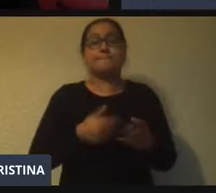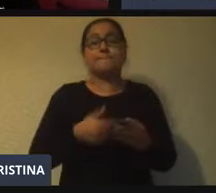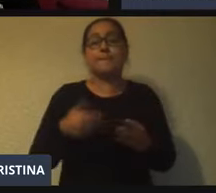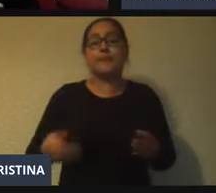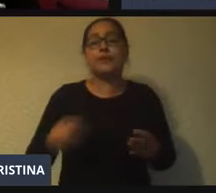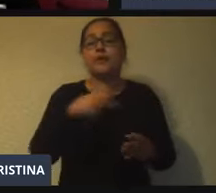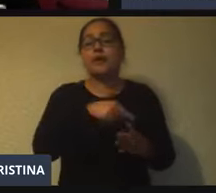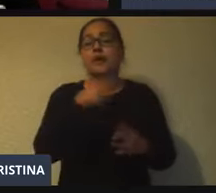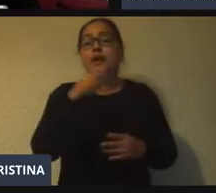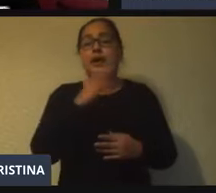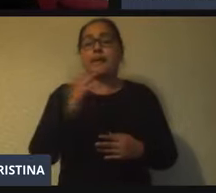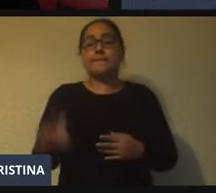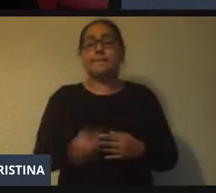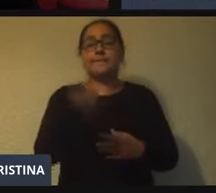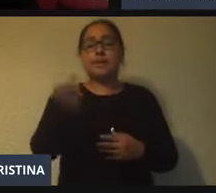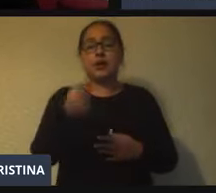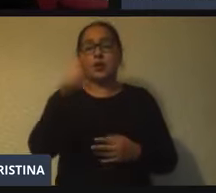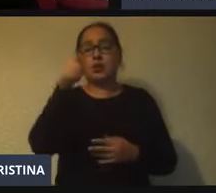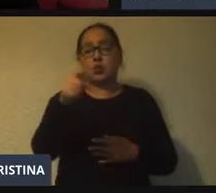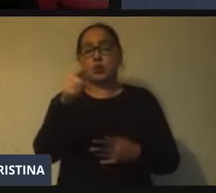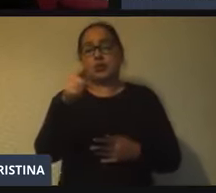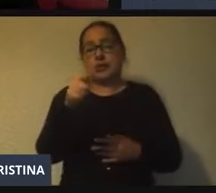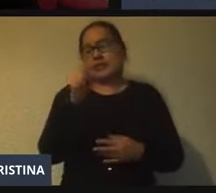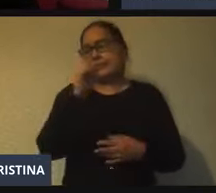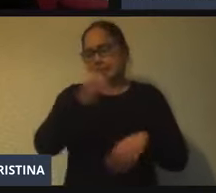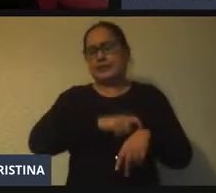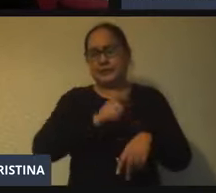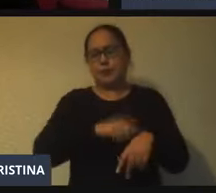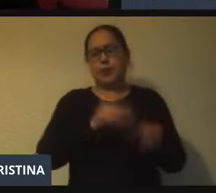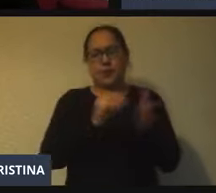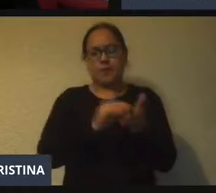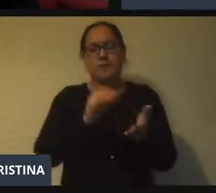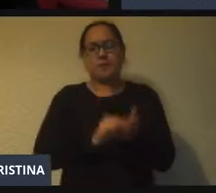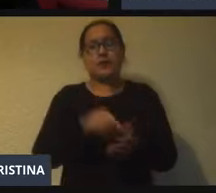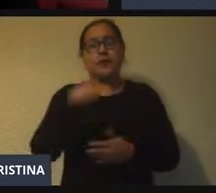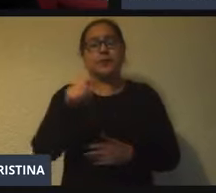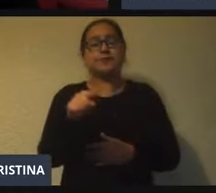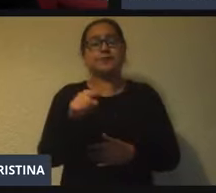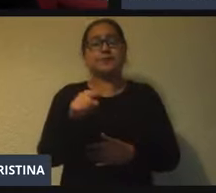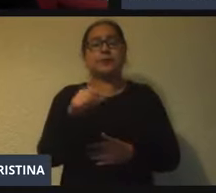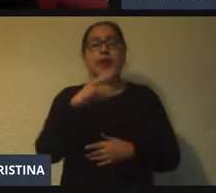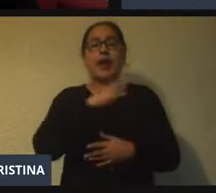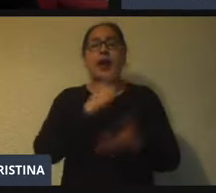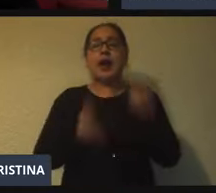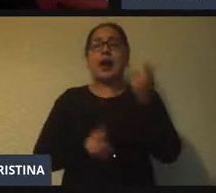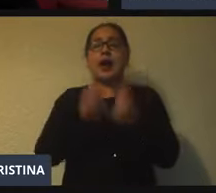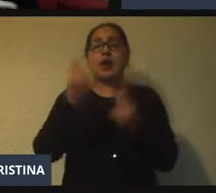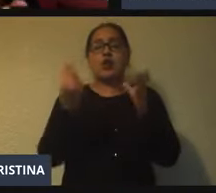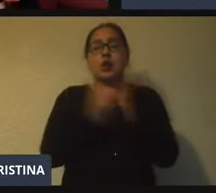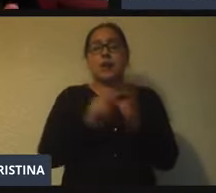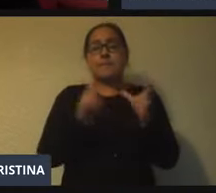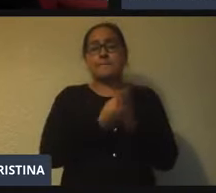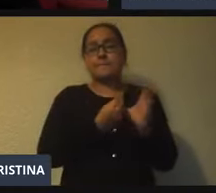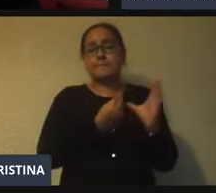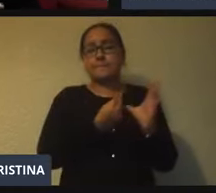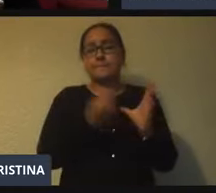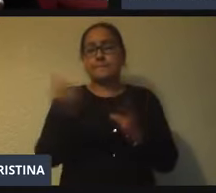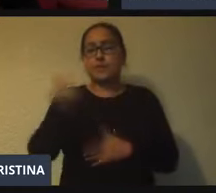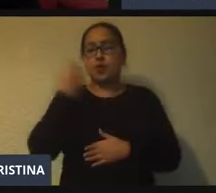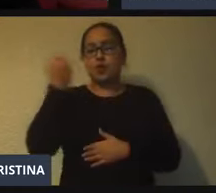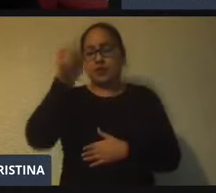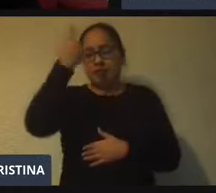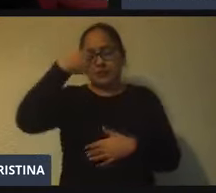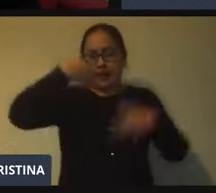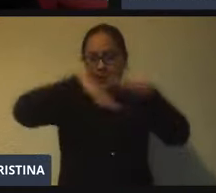pregunta es una preguntita más, si nos da tiempo. ¿Se imparten algunas pláticas por parte de usted para